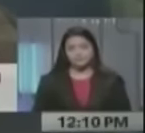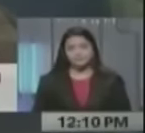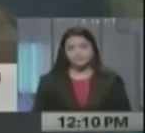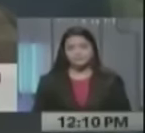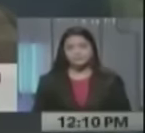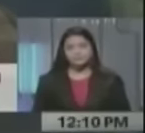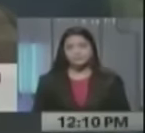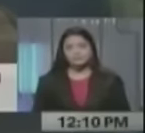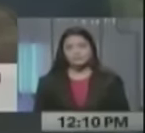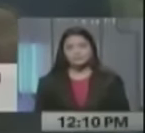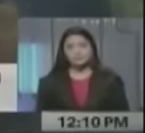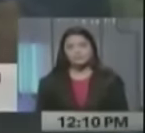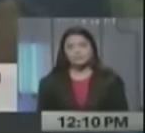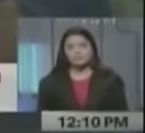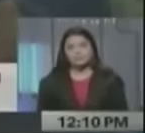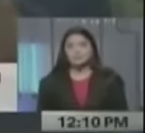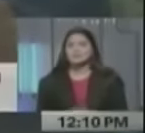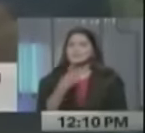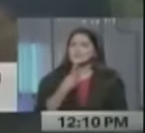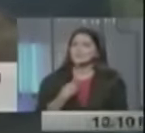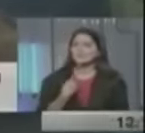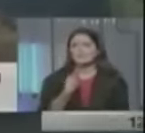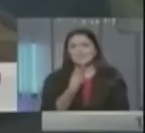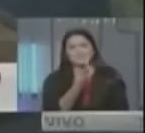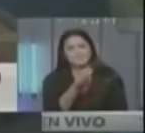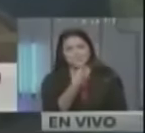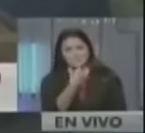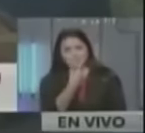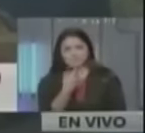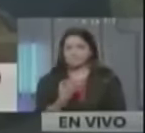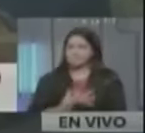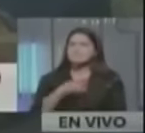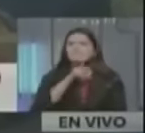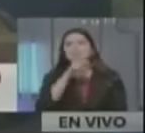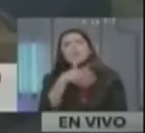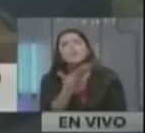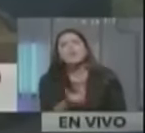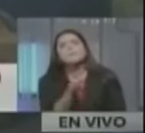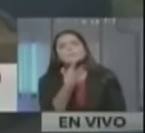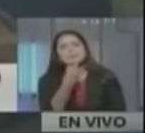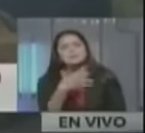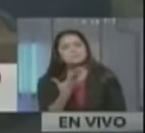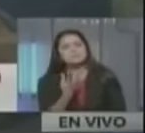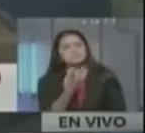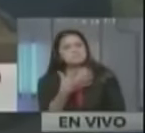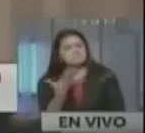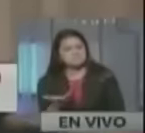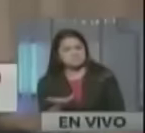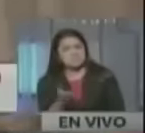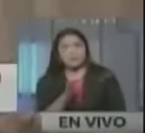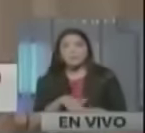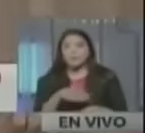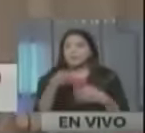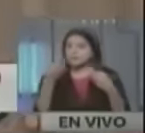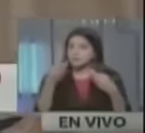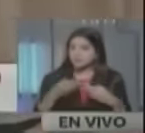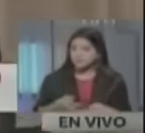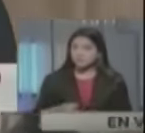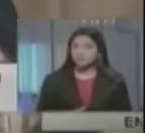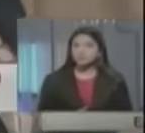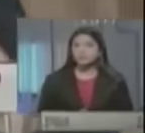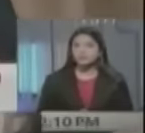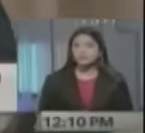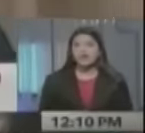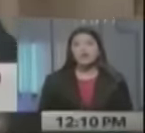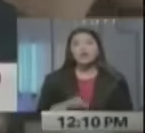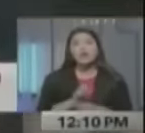eso, cuando a mí me dicen que falta medicamento, siempre pregunto, ¿cuál medicamento? Porque muy probablemente lo